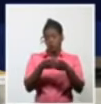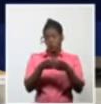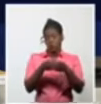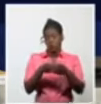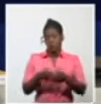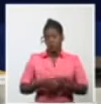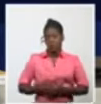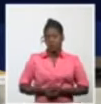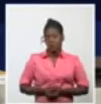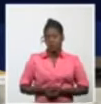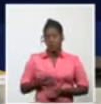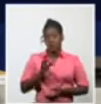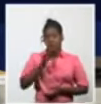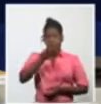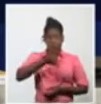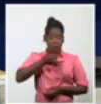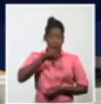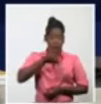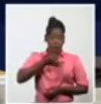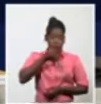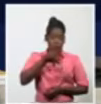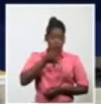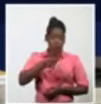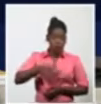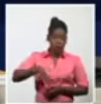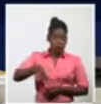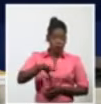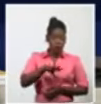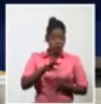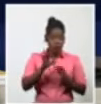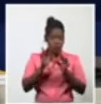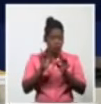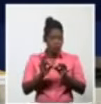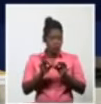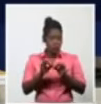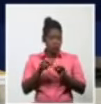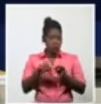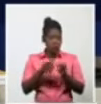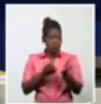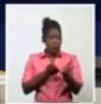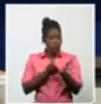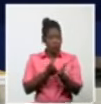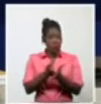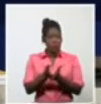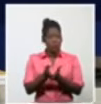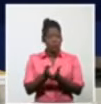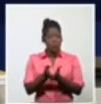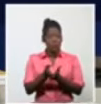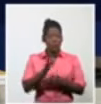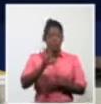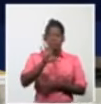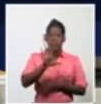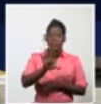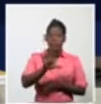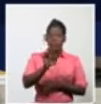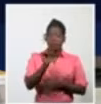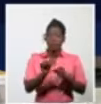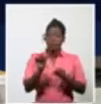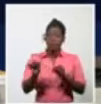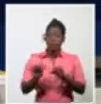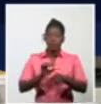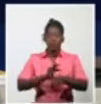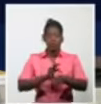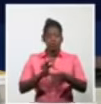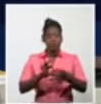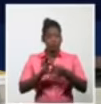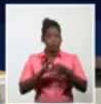Como yo dije, se notifica en el día de hoy o se mantiene en el día de hoy 5 pacientes graves,